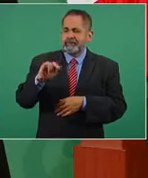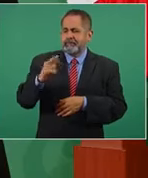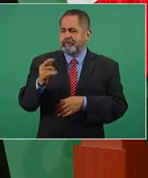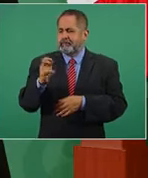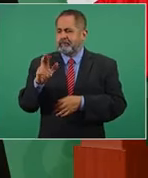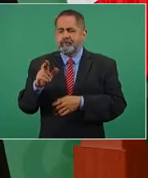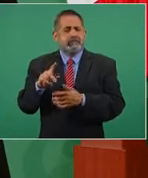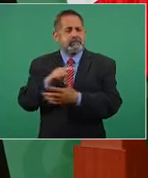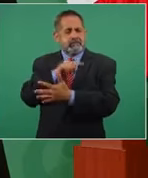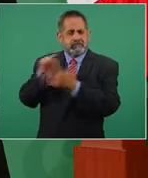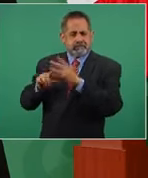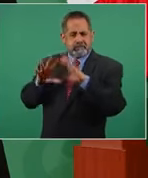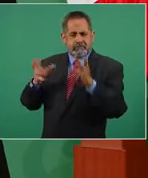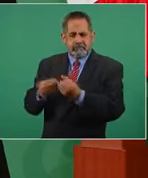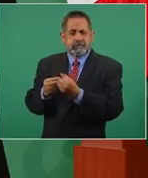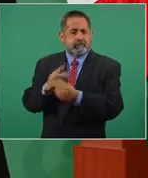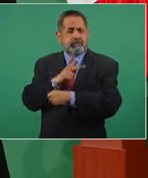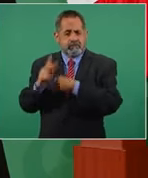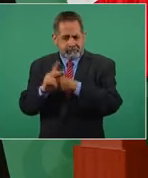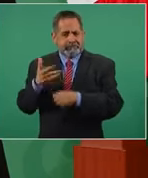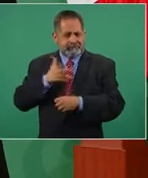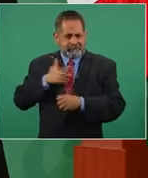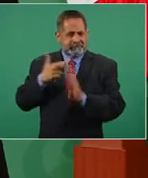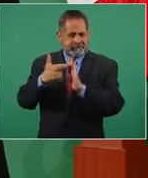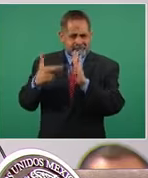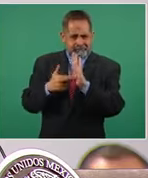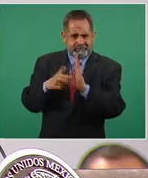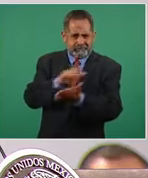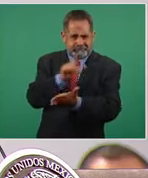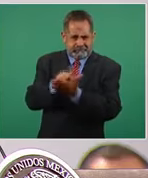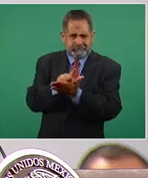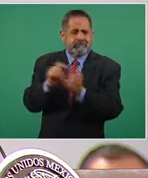digamos, algunos de los países. Sin embargo, ha sido tal